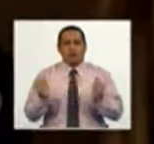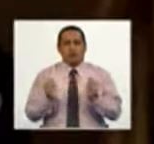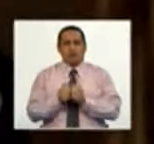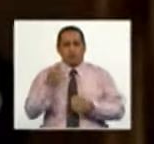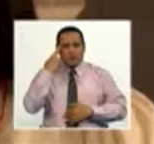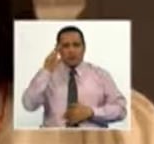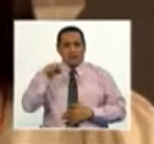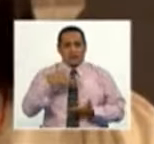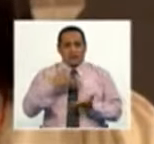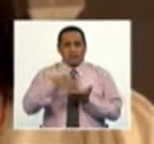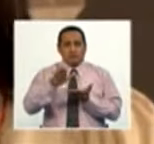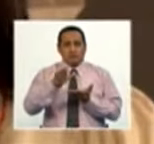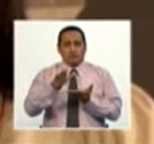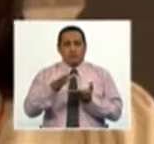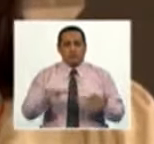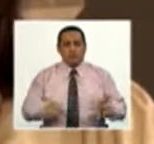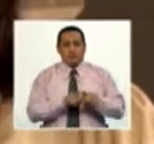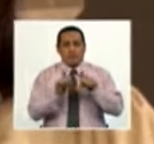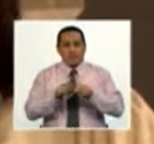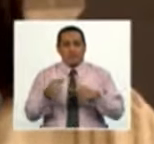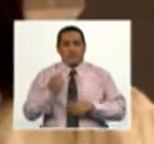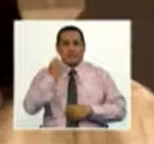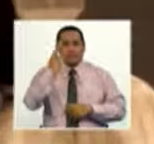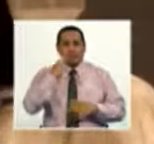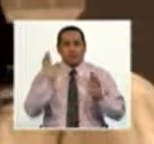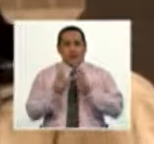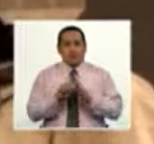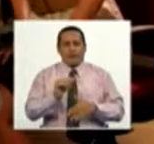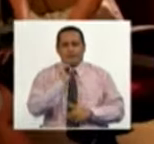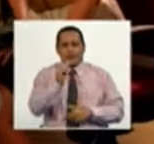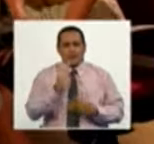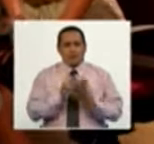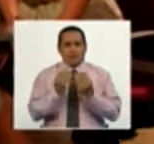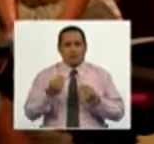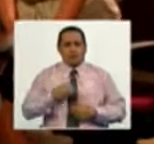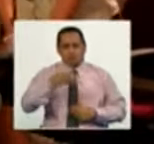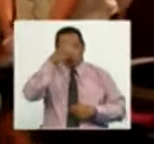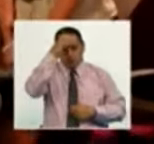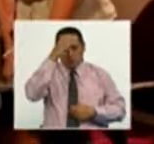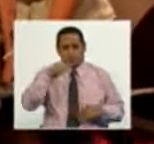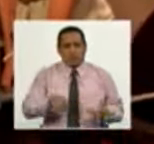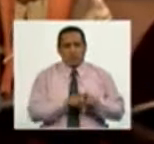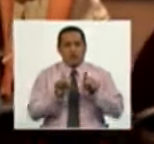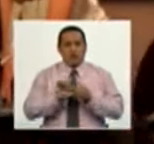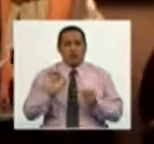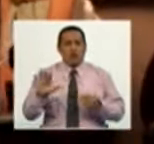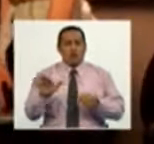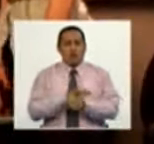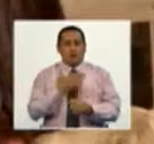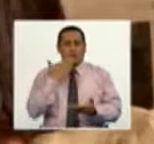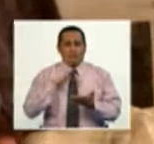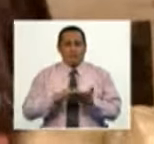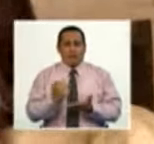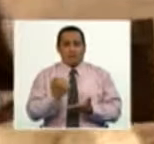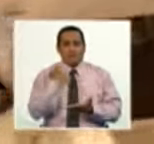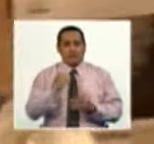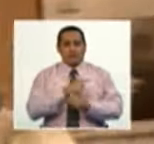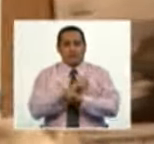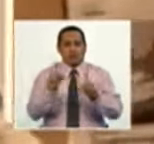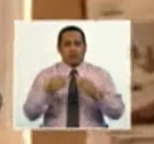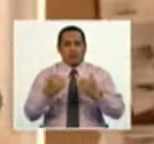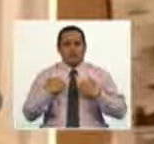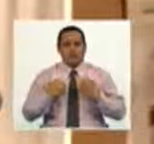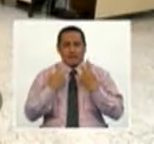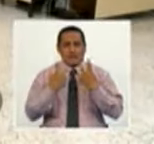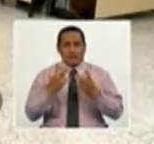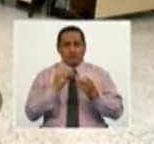a los motivos de despido. De hecho, se entiende que hay faltas de mutuo conocimiento lo suficientemente graves que no